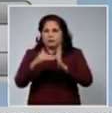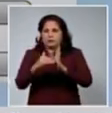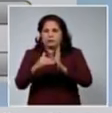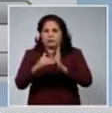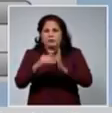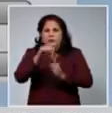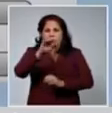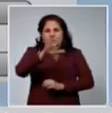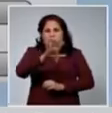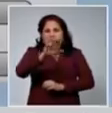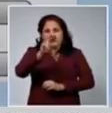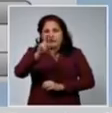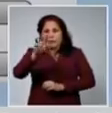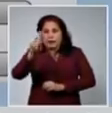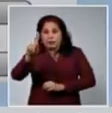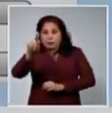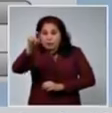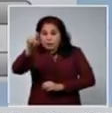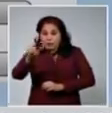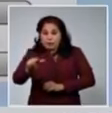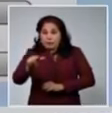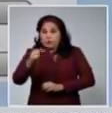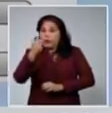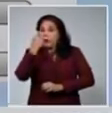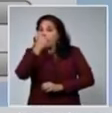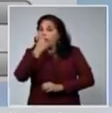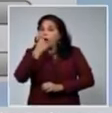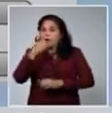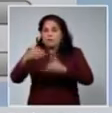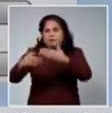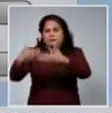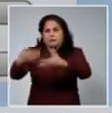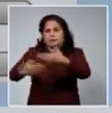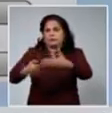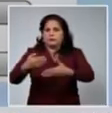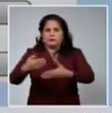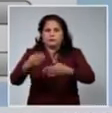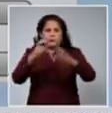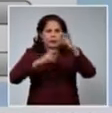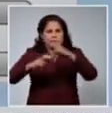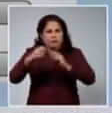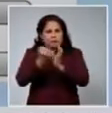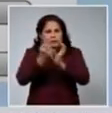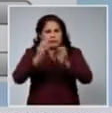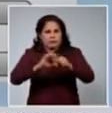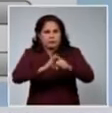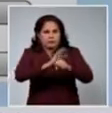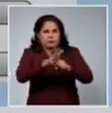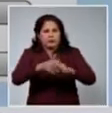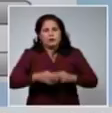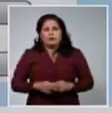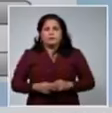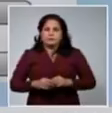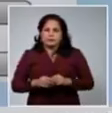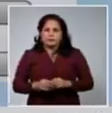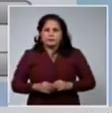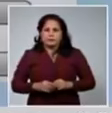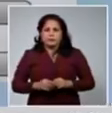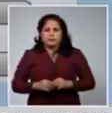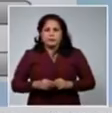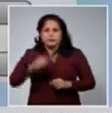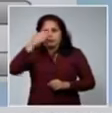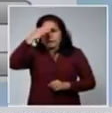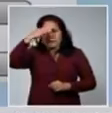521 muestras procesadas analizada para el diagnóstico y se han diagnosticado en cuba